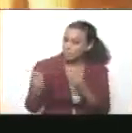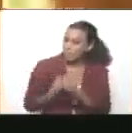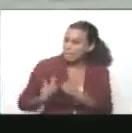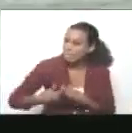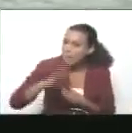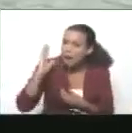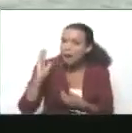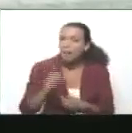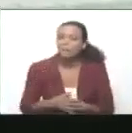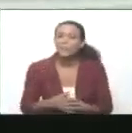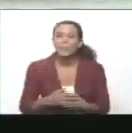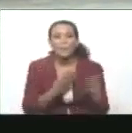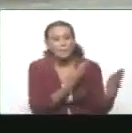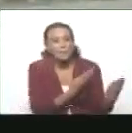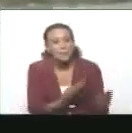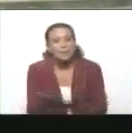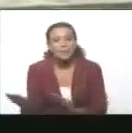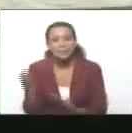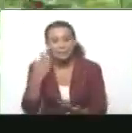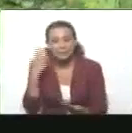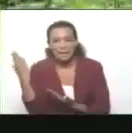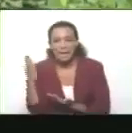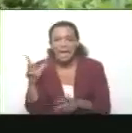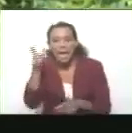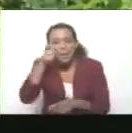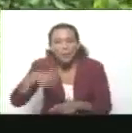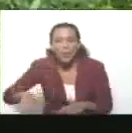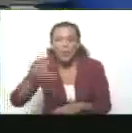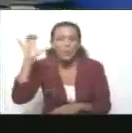A yo lo esperamos gustosamente, que por cierto el pueblo de Yaracuy,